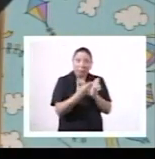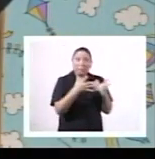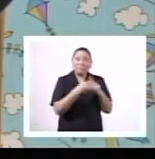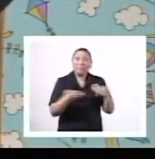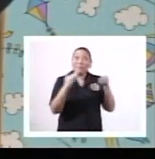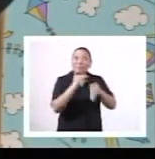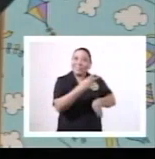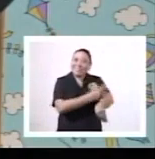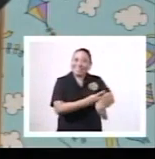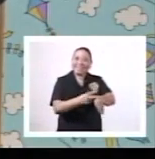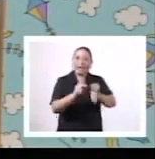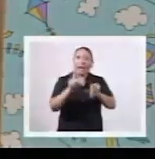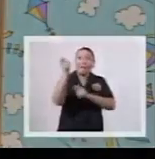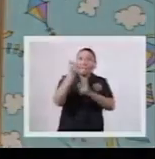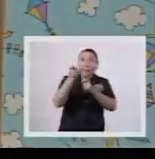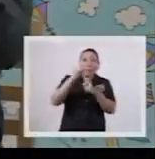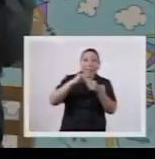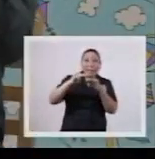historia dice así.